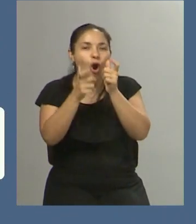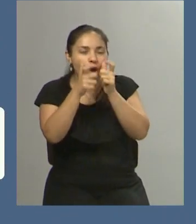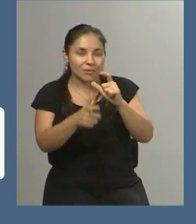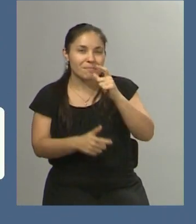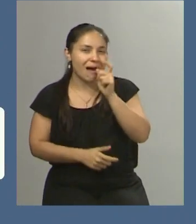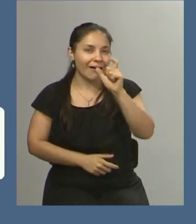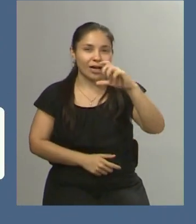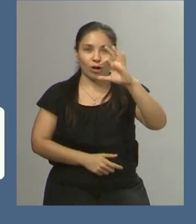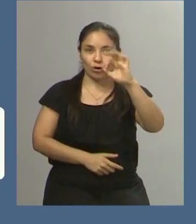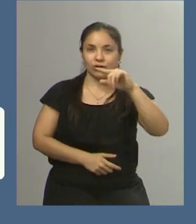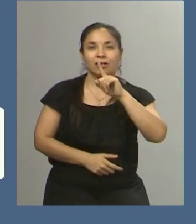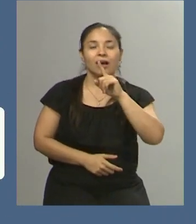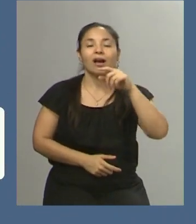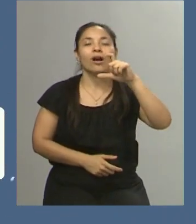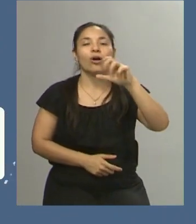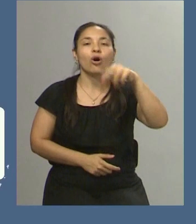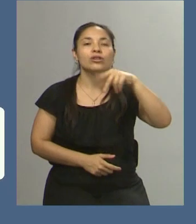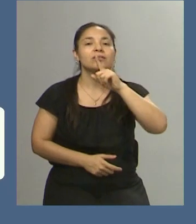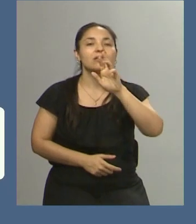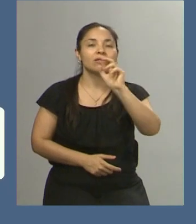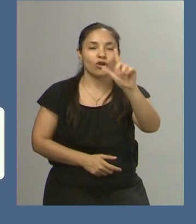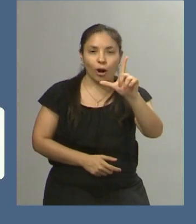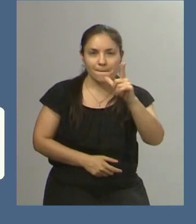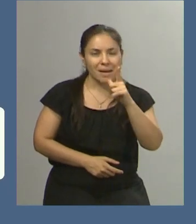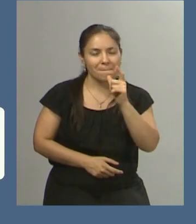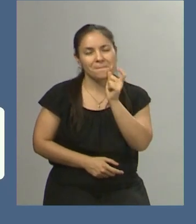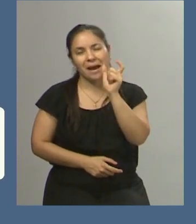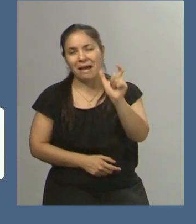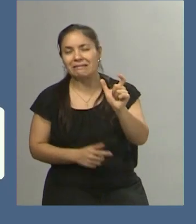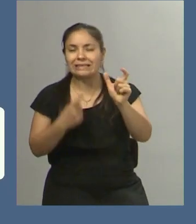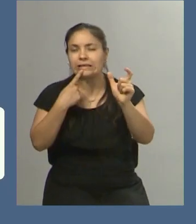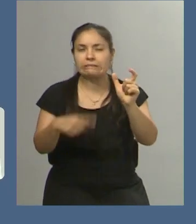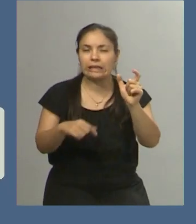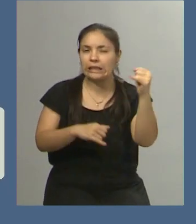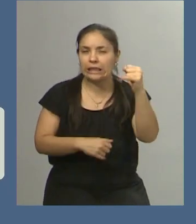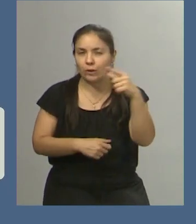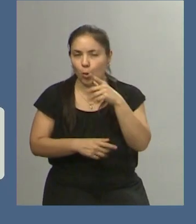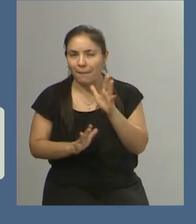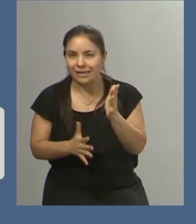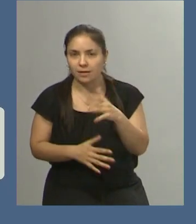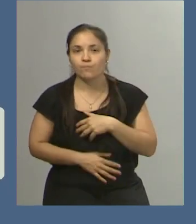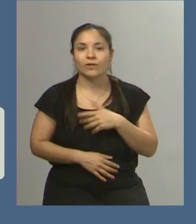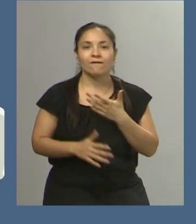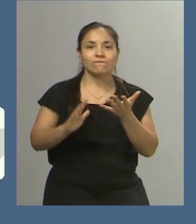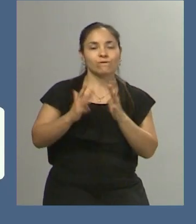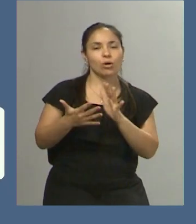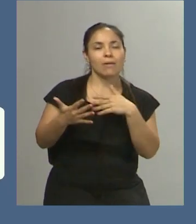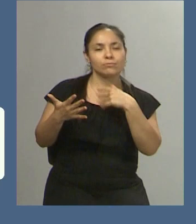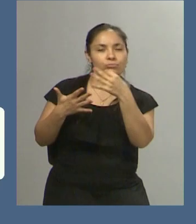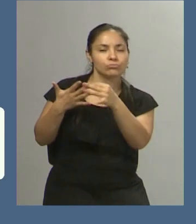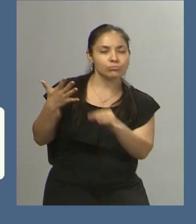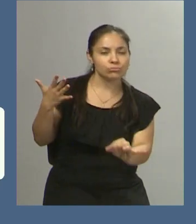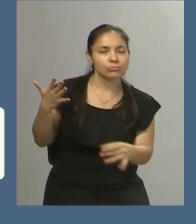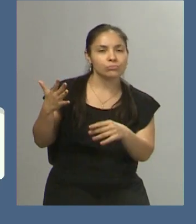por ahí es una palabra que hasta tiene para muchos una connotación negativa, un monitoreo de ver si se cumplen. Si tenemos que